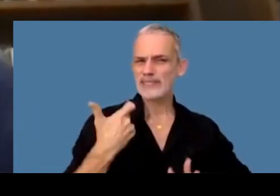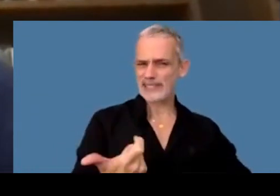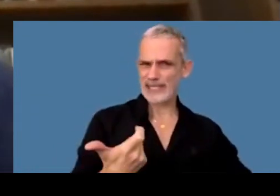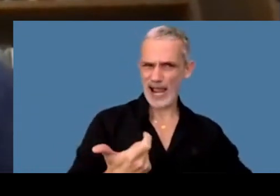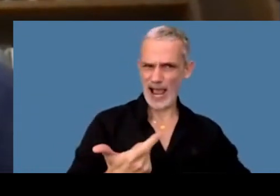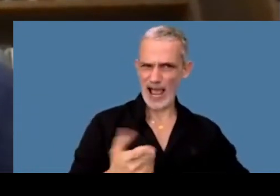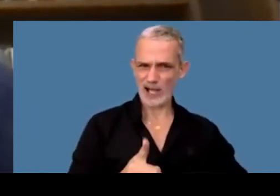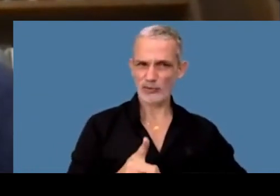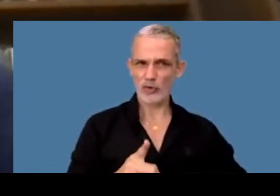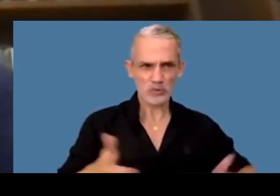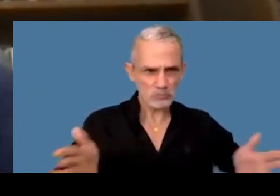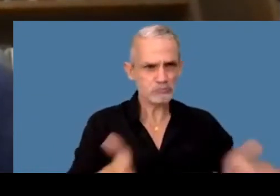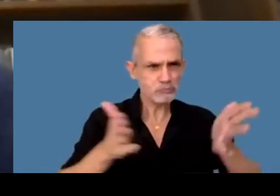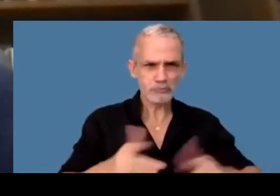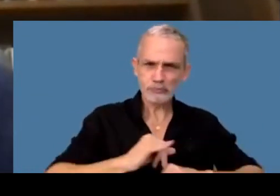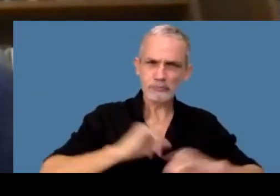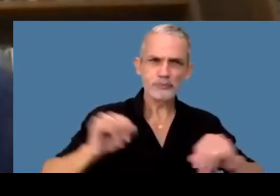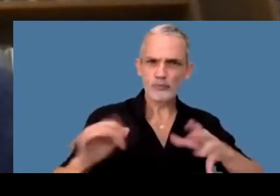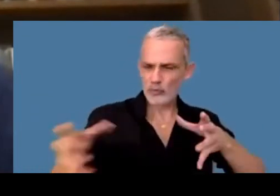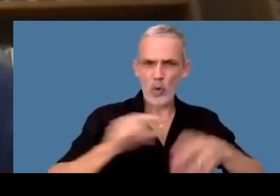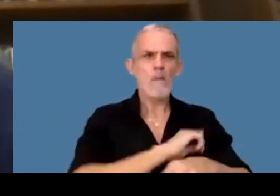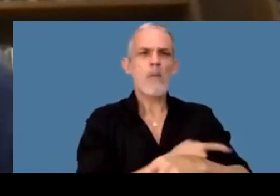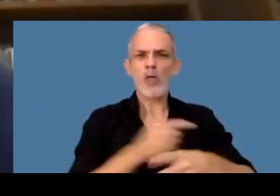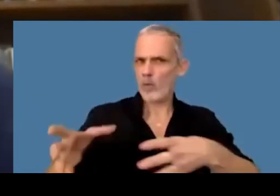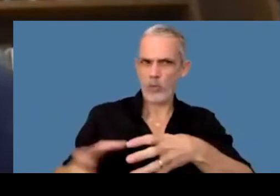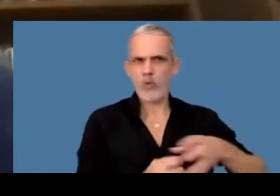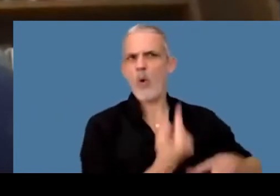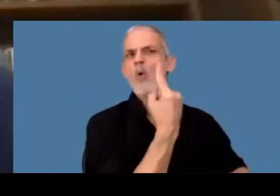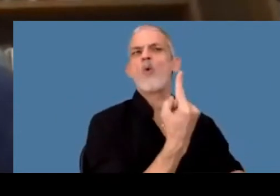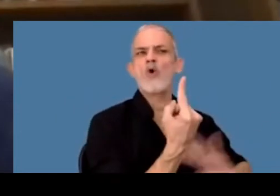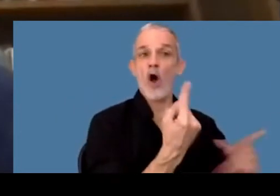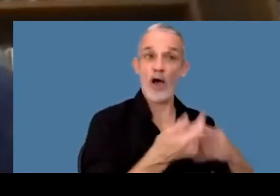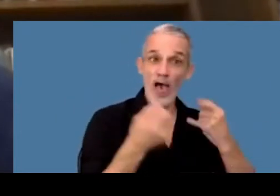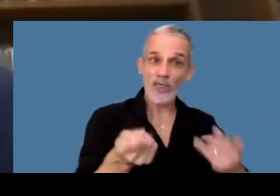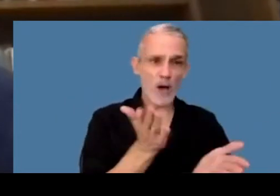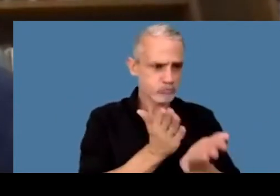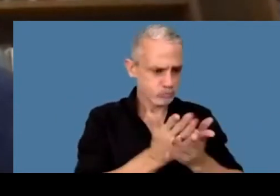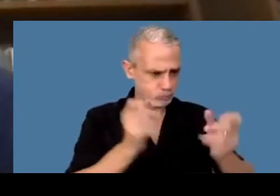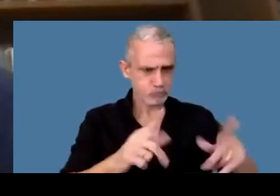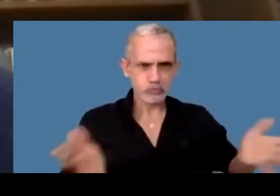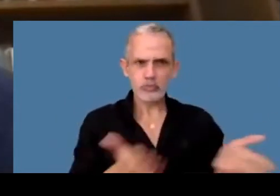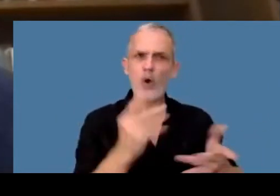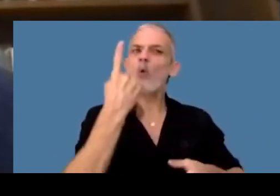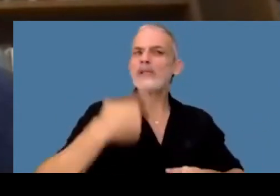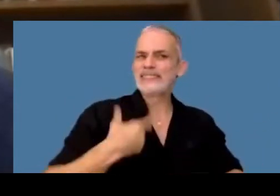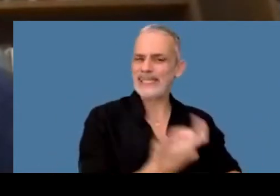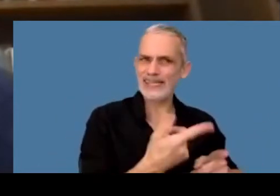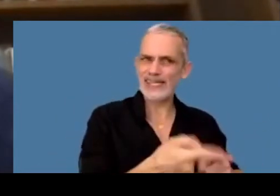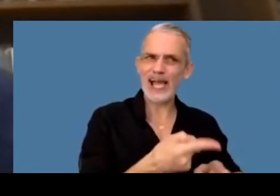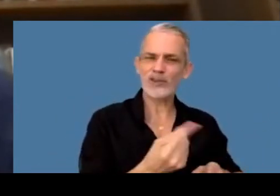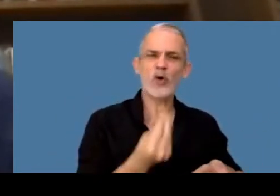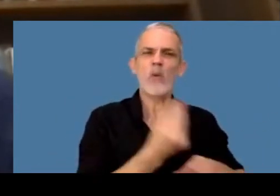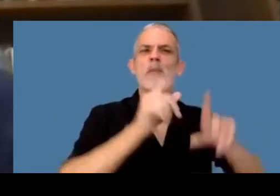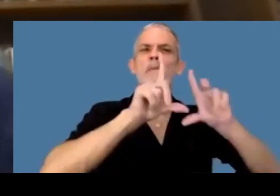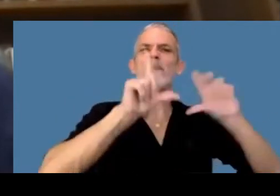que promociona la concentración y la unicidad, que da facultades exclusivas a un sindicato cuando logra la personería